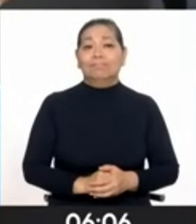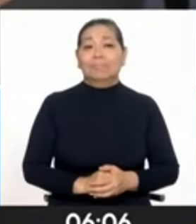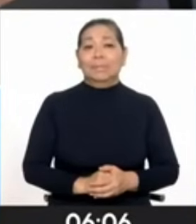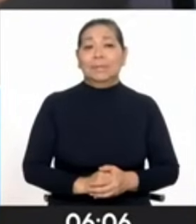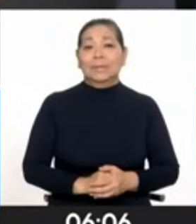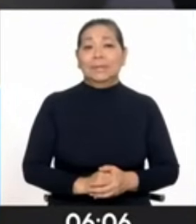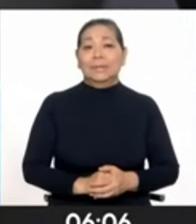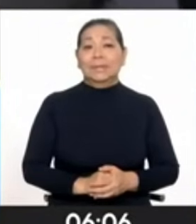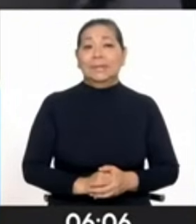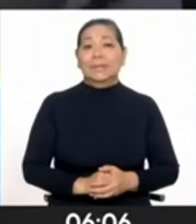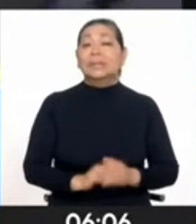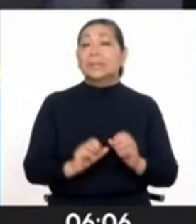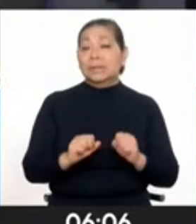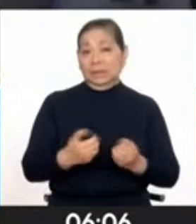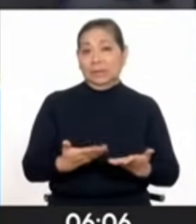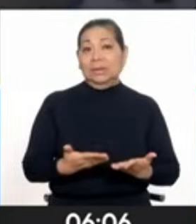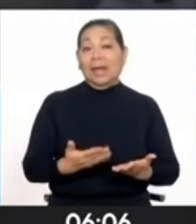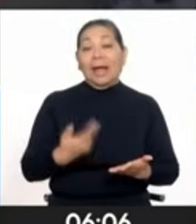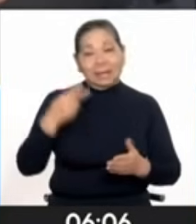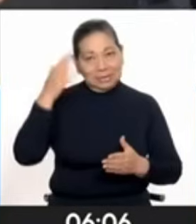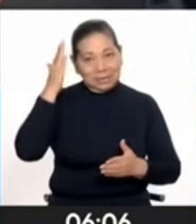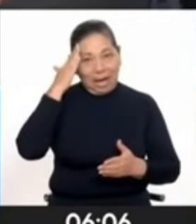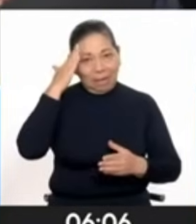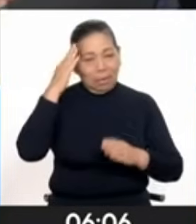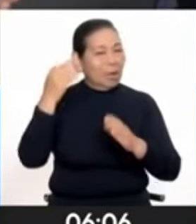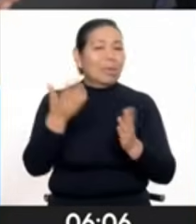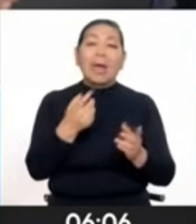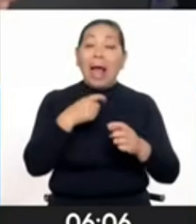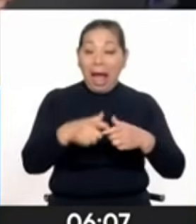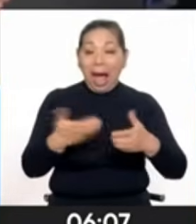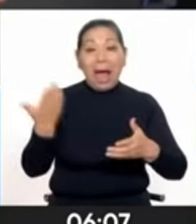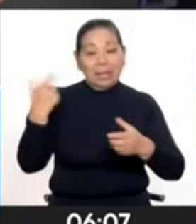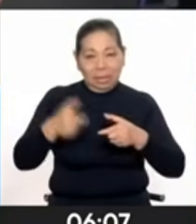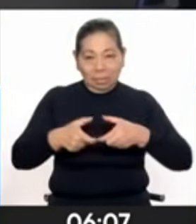Y sí, ellos estaban notificados de que tenían que retirar